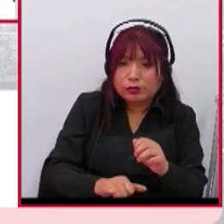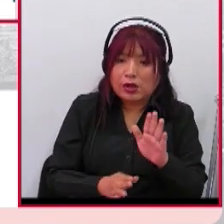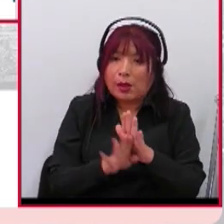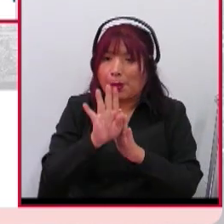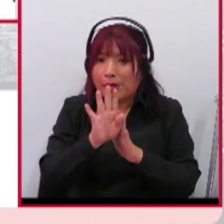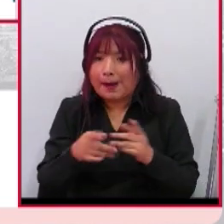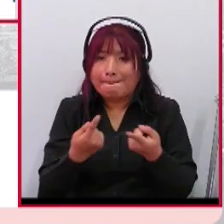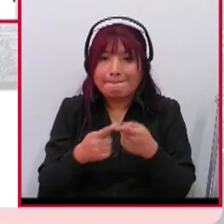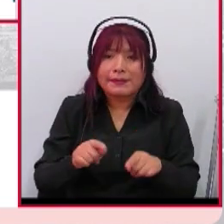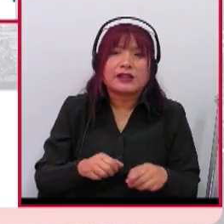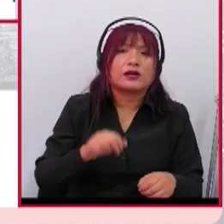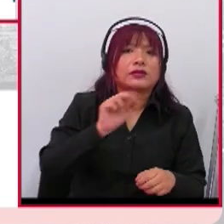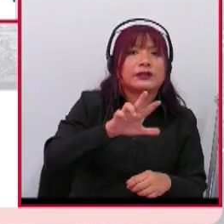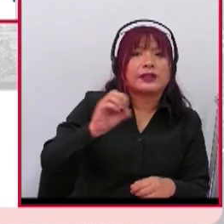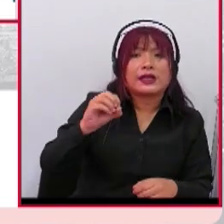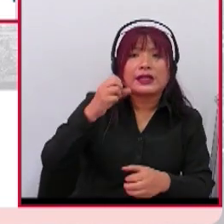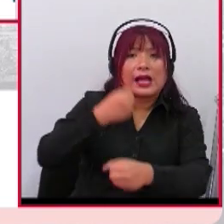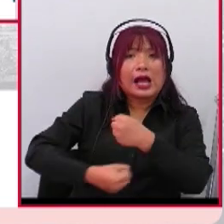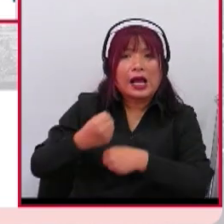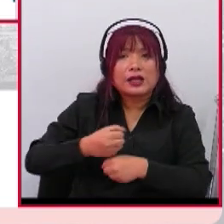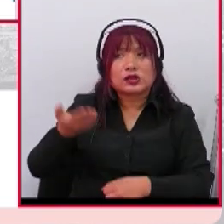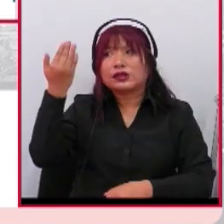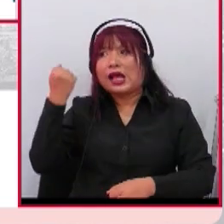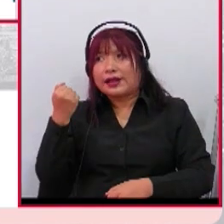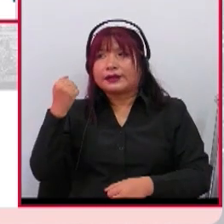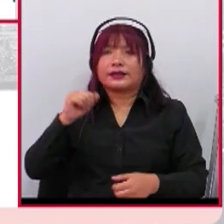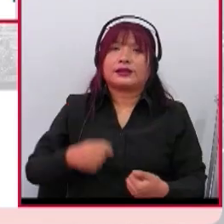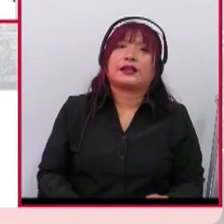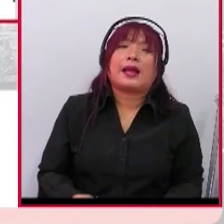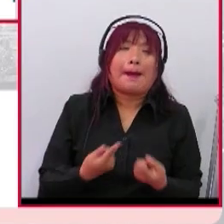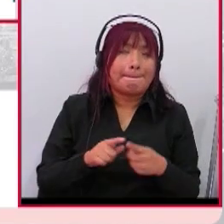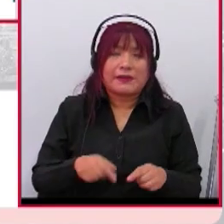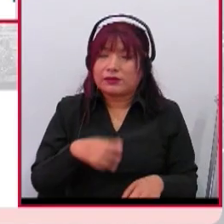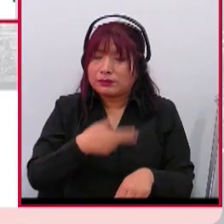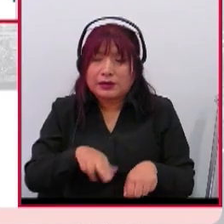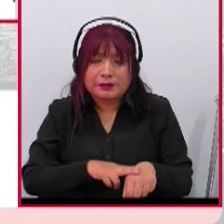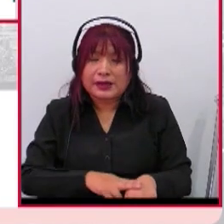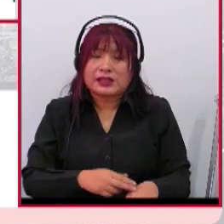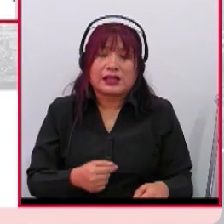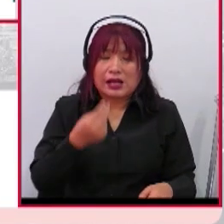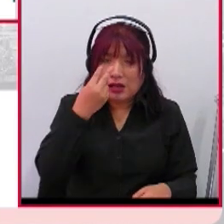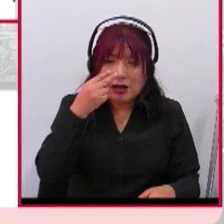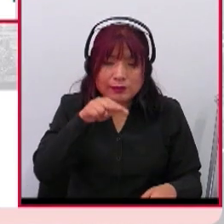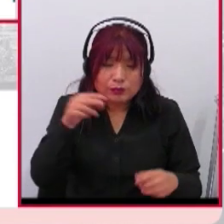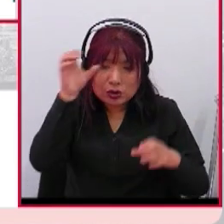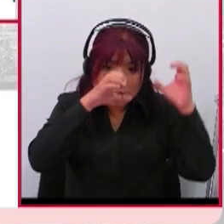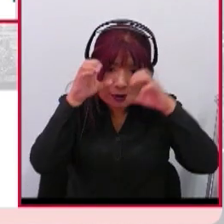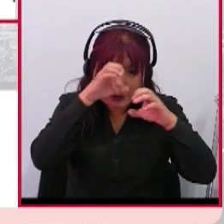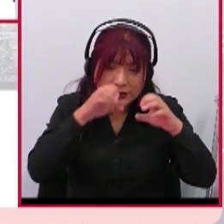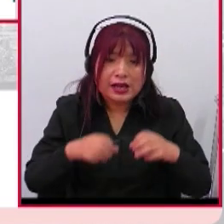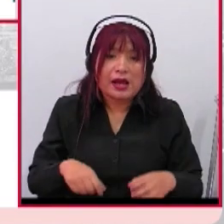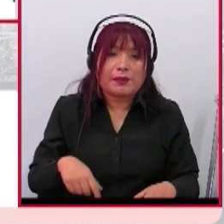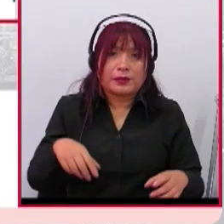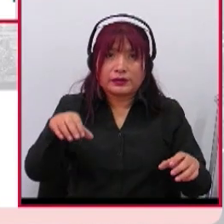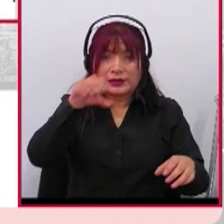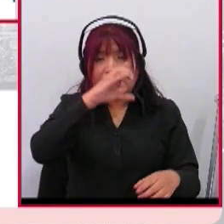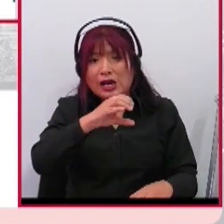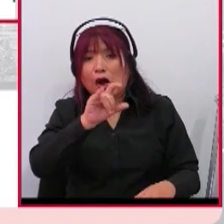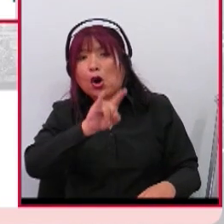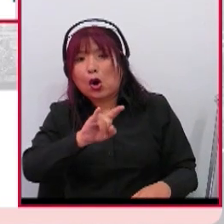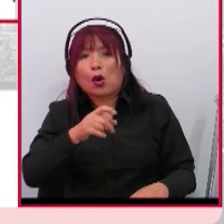años, y generalmente nos enfocábamos en la flotación del mineral principal que era el cobre, ¿no? Con